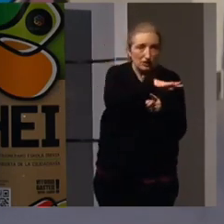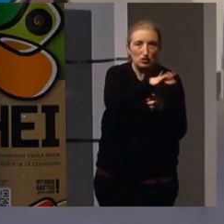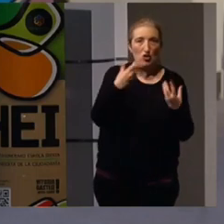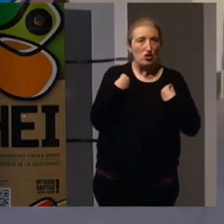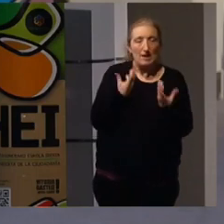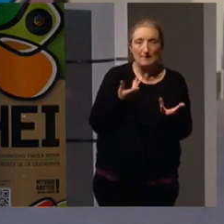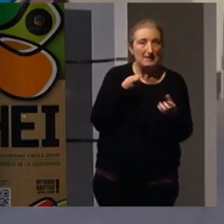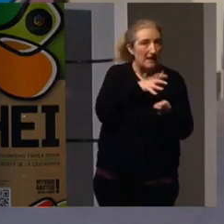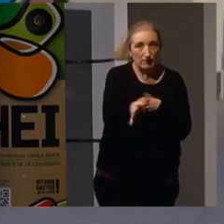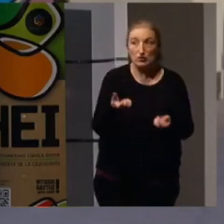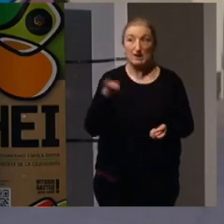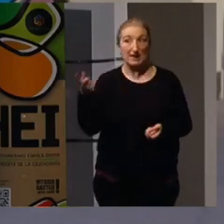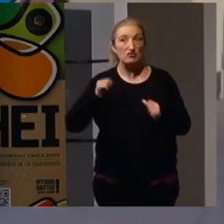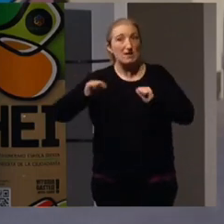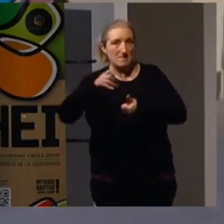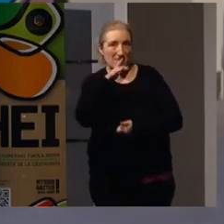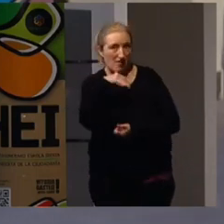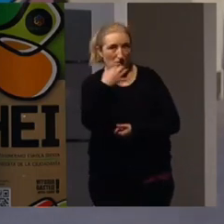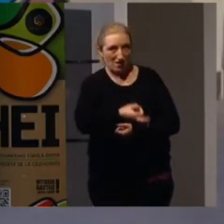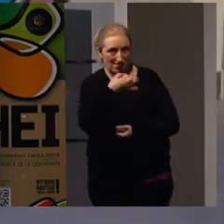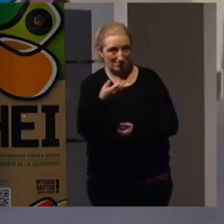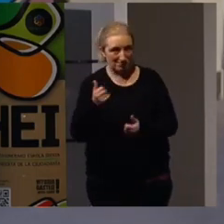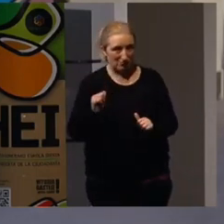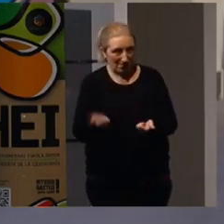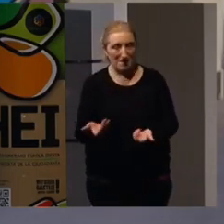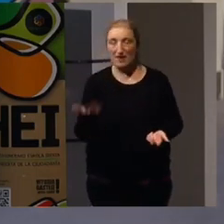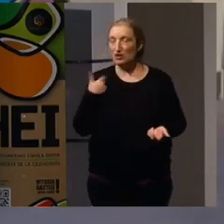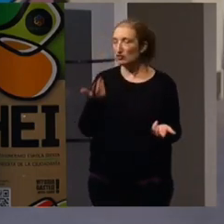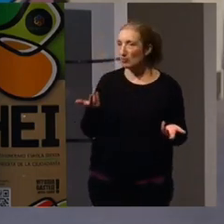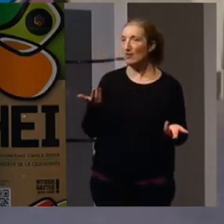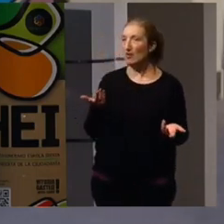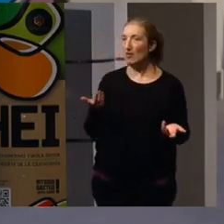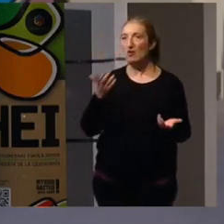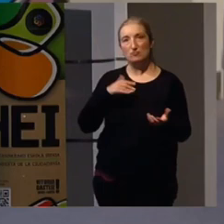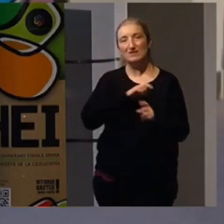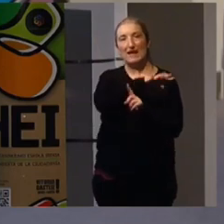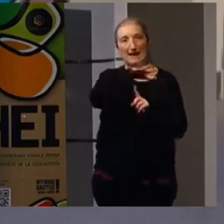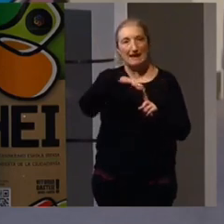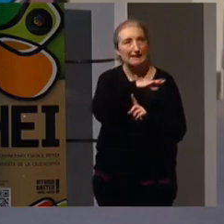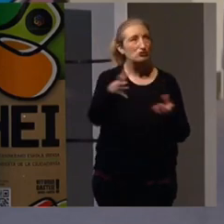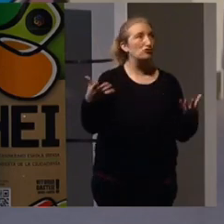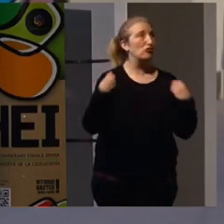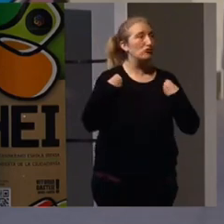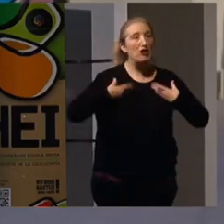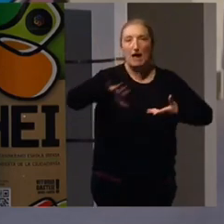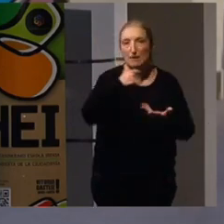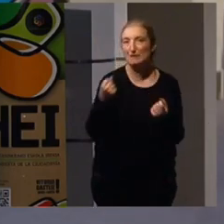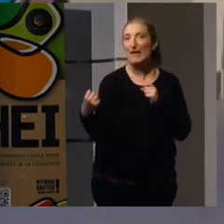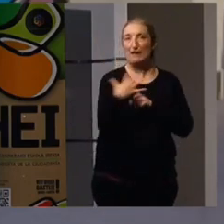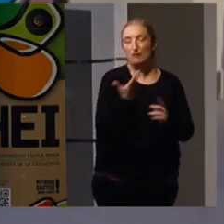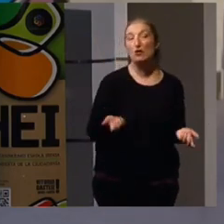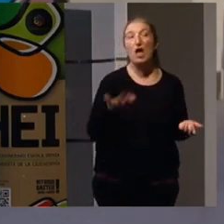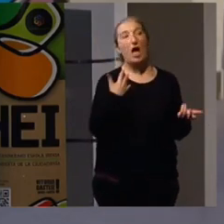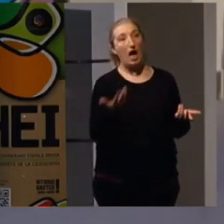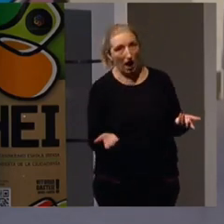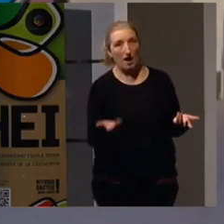lo dicen. Entonces, cuando todos los profesionales de la salud mental hemos acabado diciendo, oye, mira, las condiciones de vida, entonces de repente es como, pues